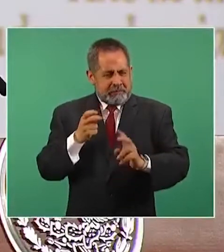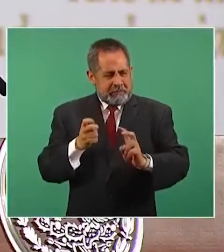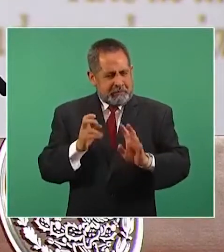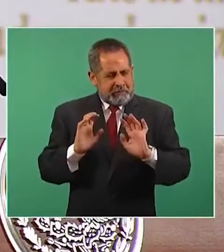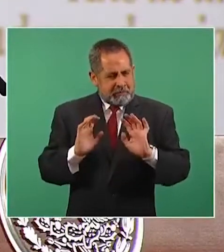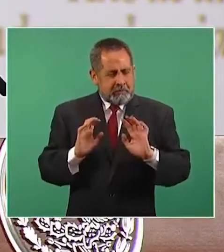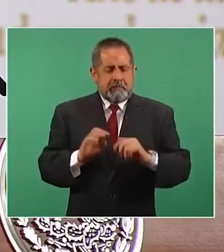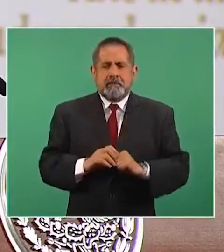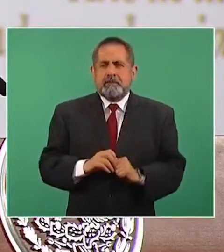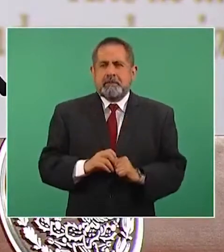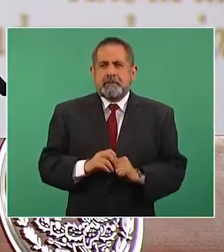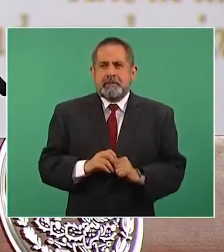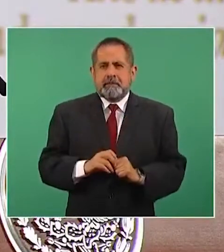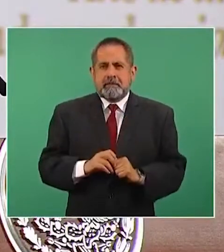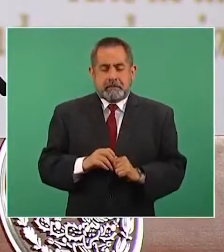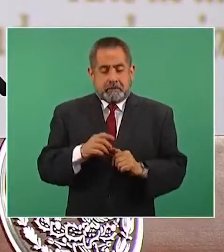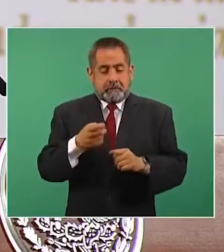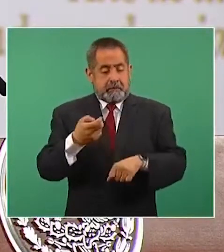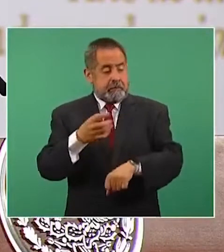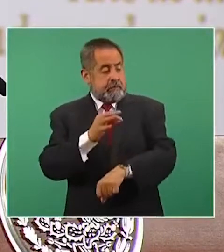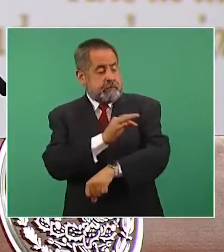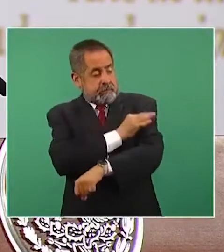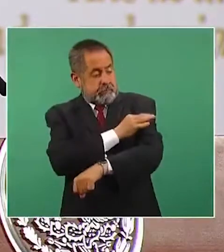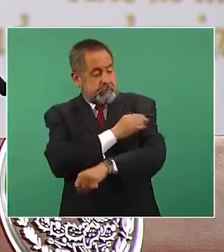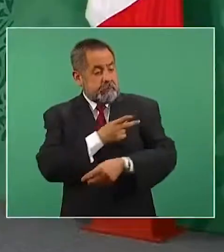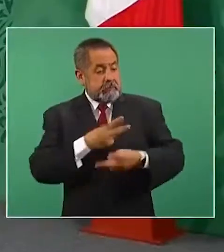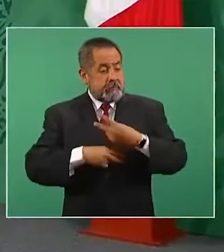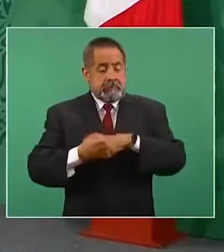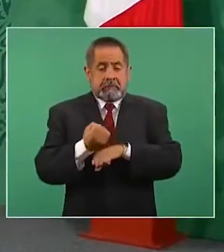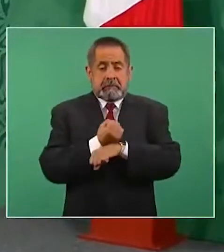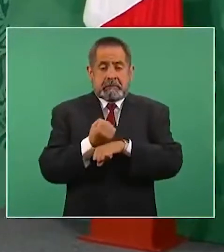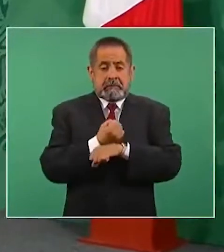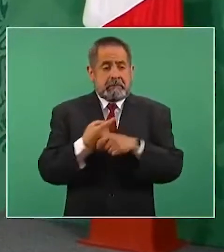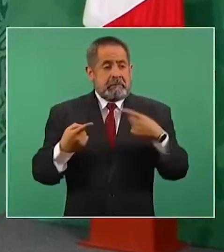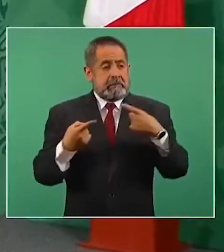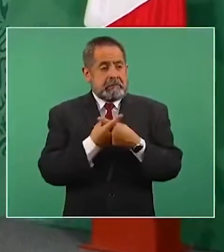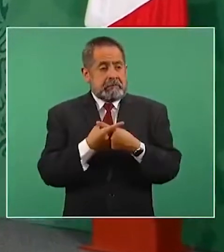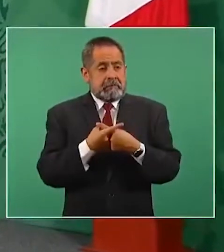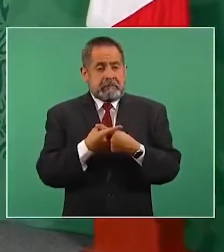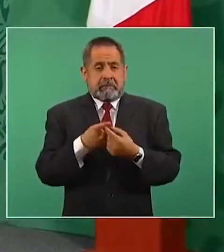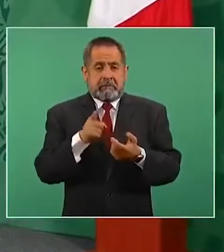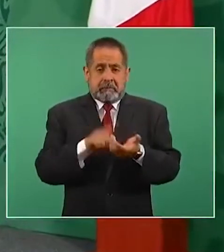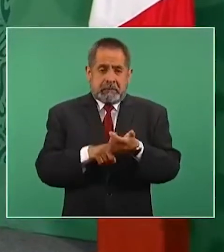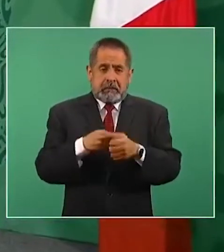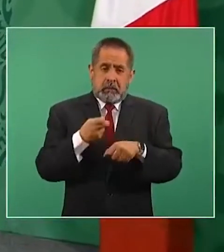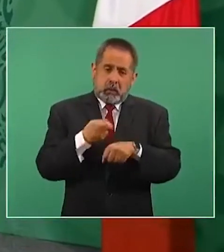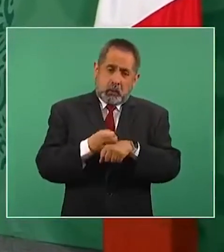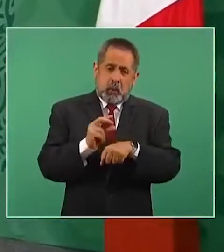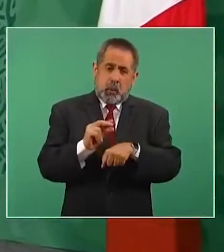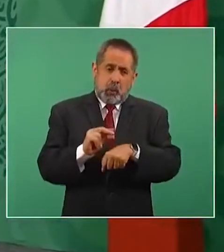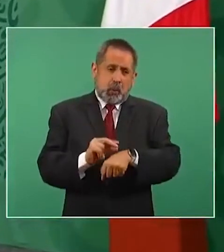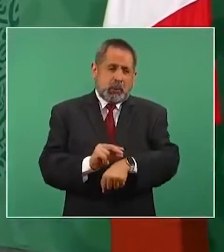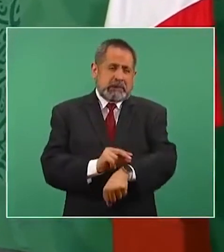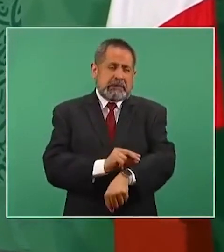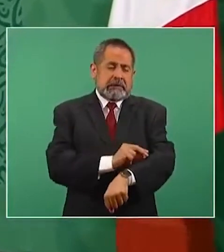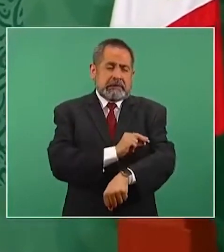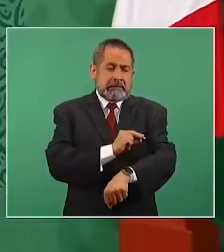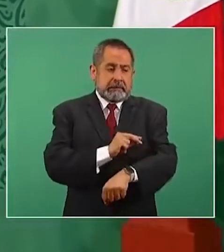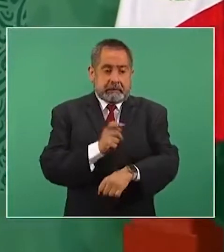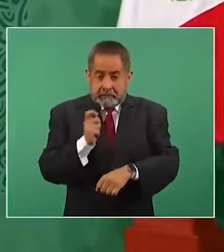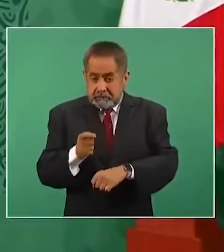significan riesgo, peligro,